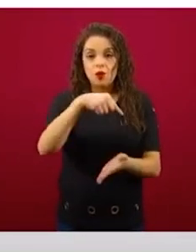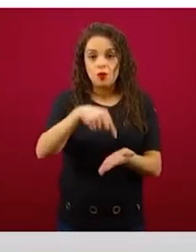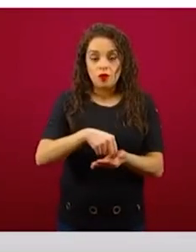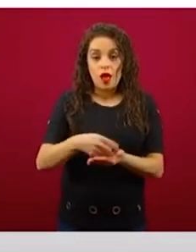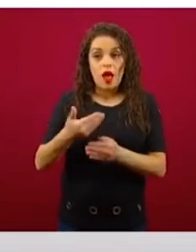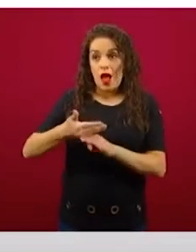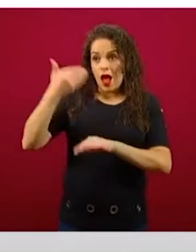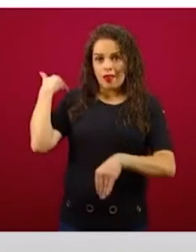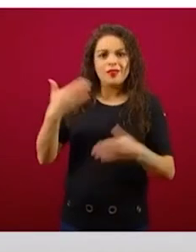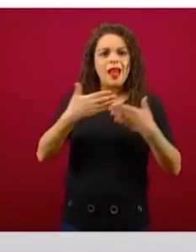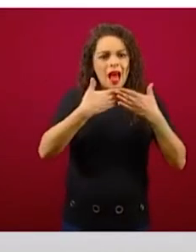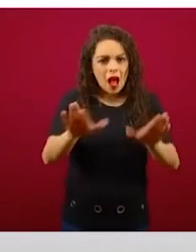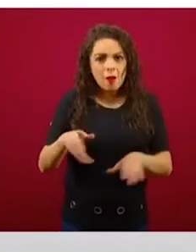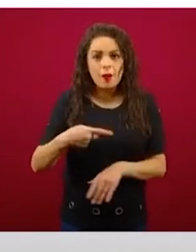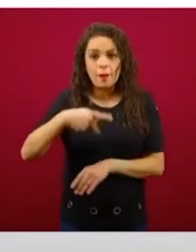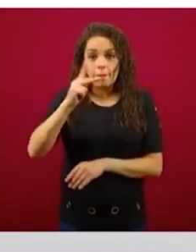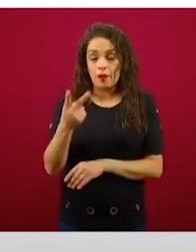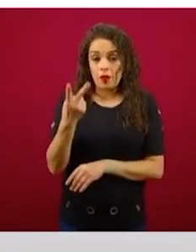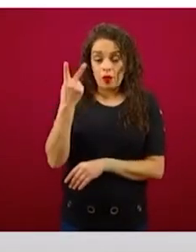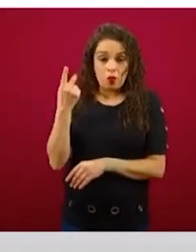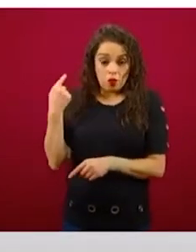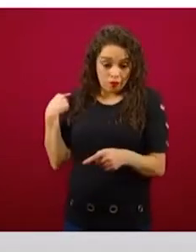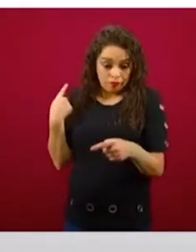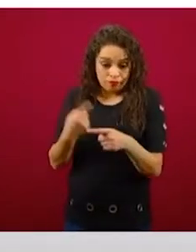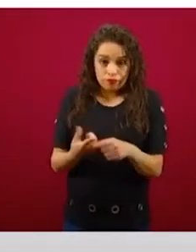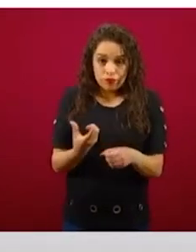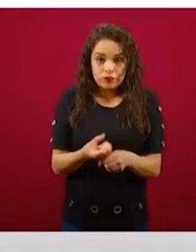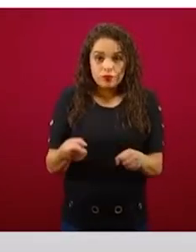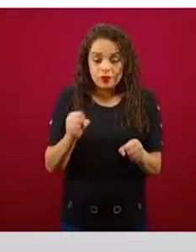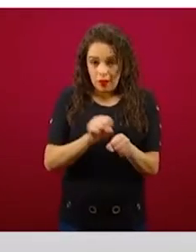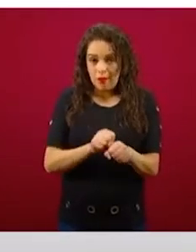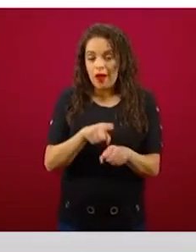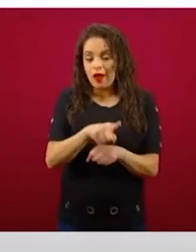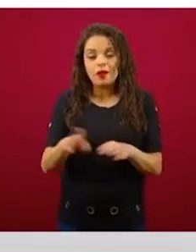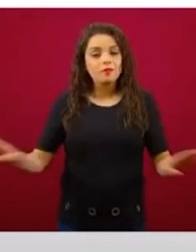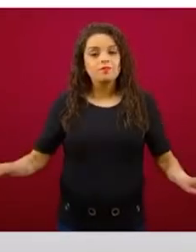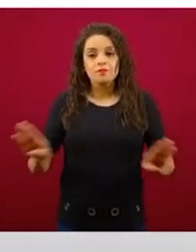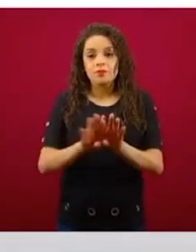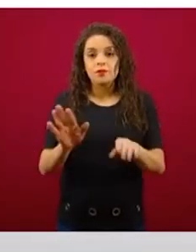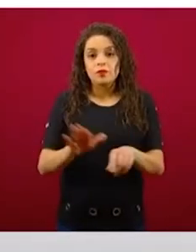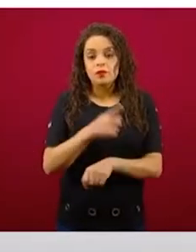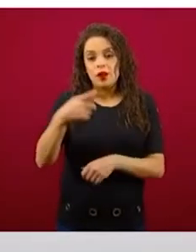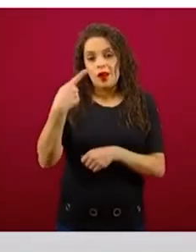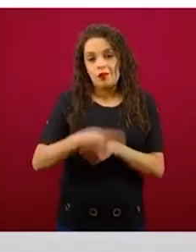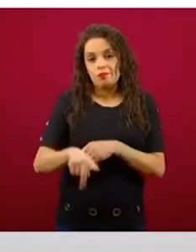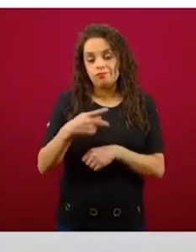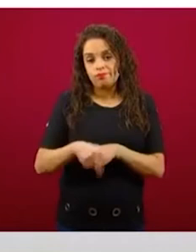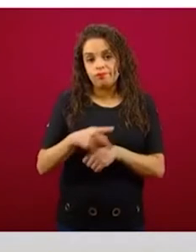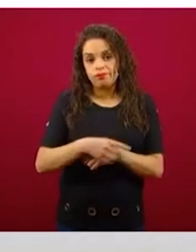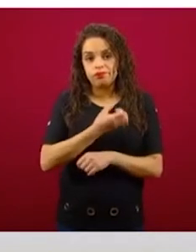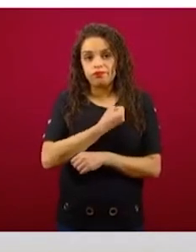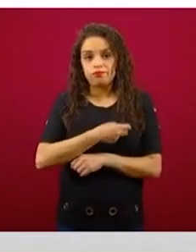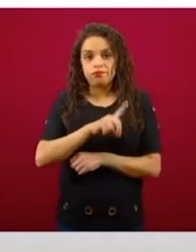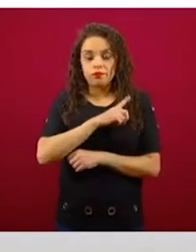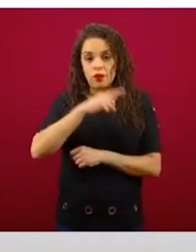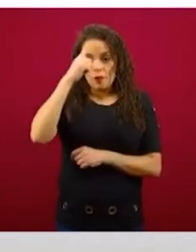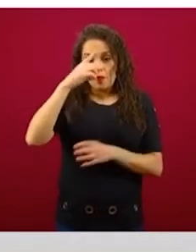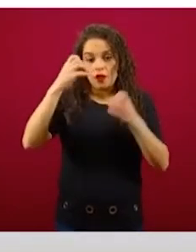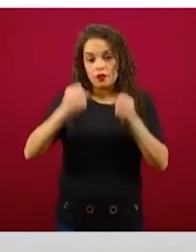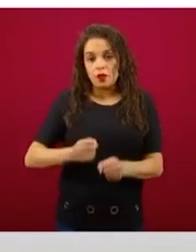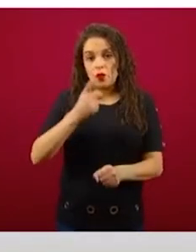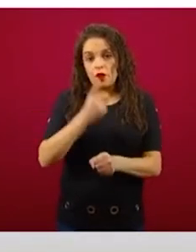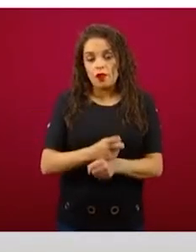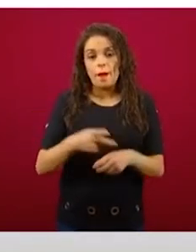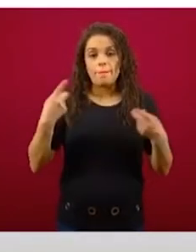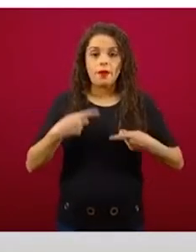en las últimas dos semanas las han cerrado por temas sanitarios, de seguridad, de sus propios trabajadores